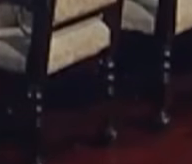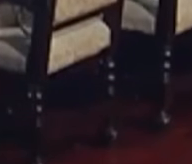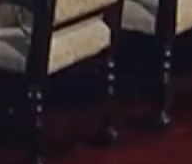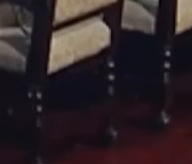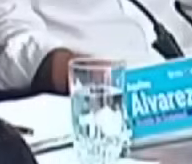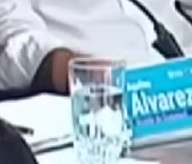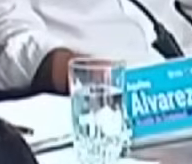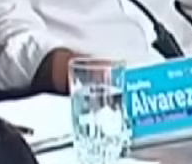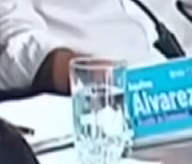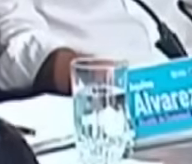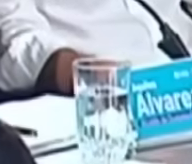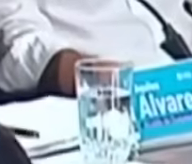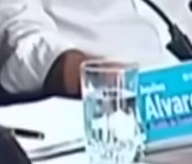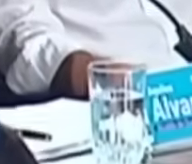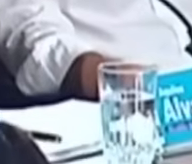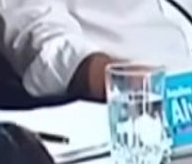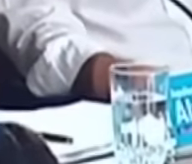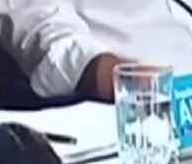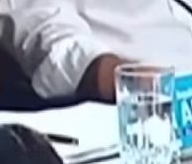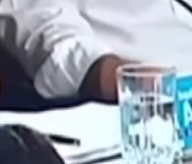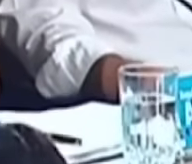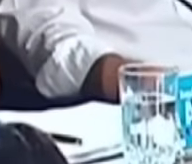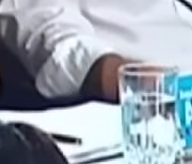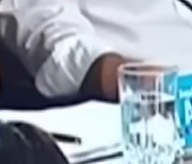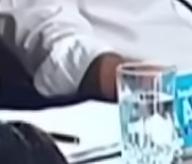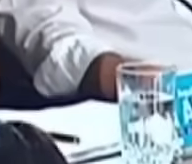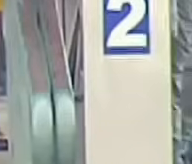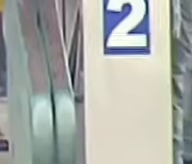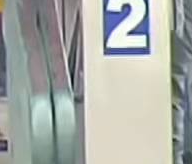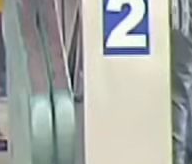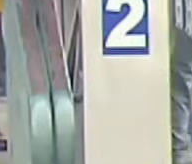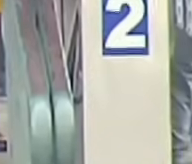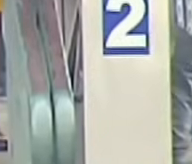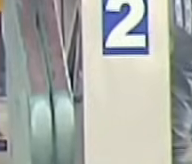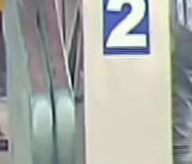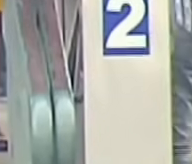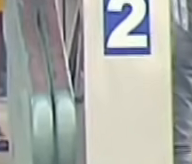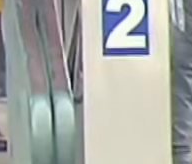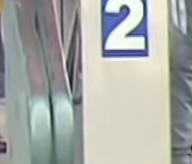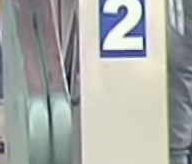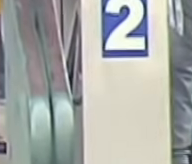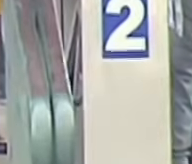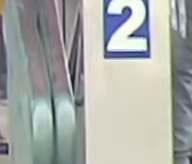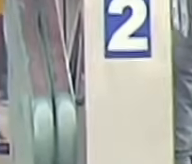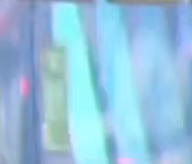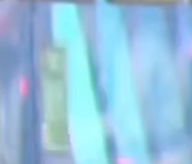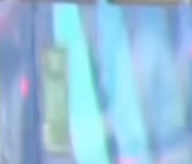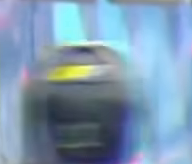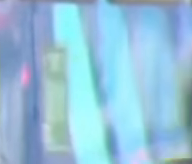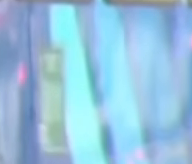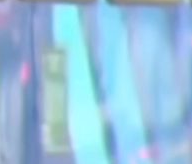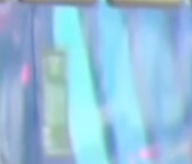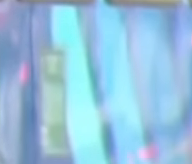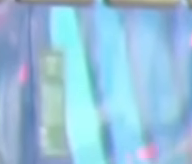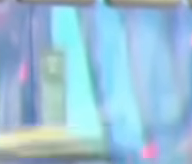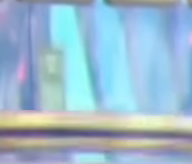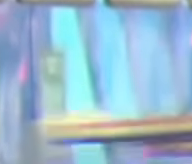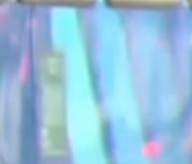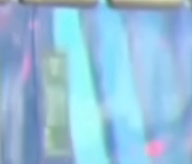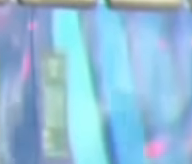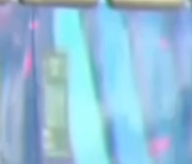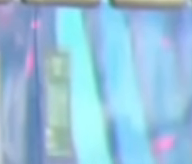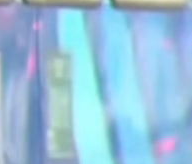Municipio y ATM empeñados en zanjar las dudas sobre el aumento del pasaje de 30 a 45